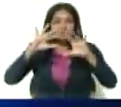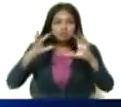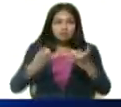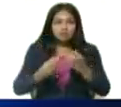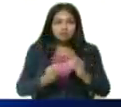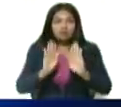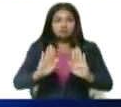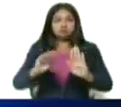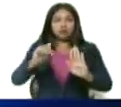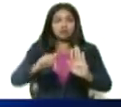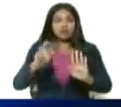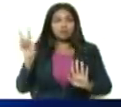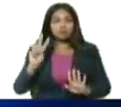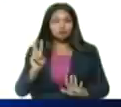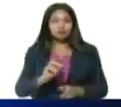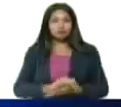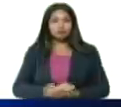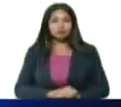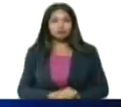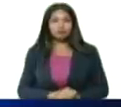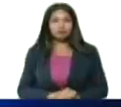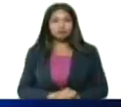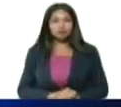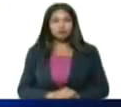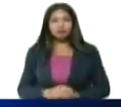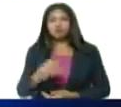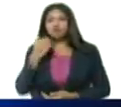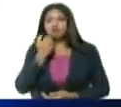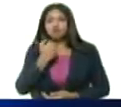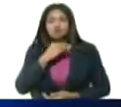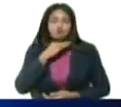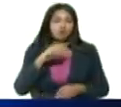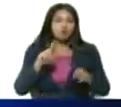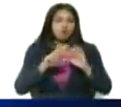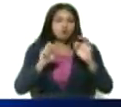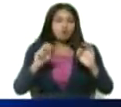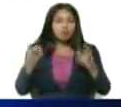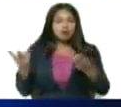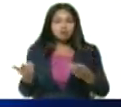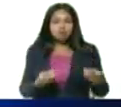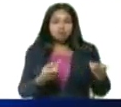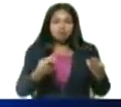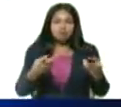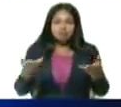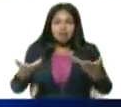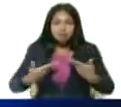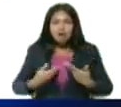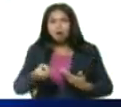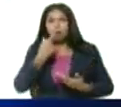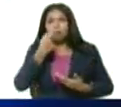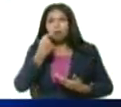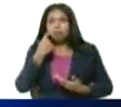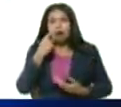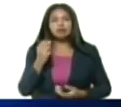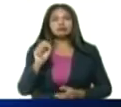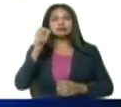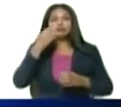general y los enfermos han recibido un tratamiento apropiado.